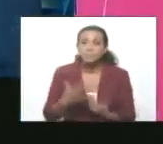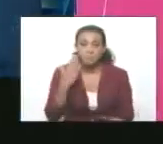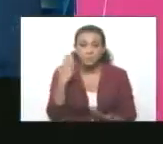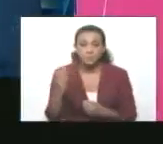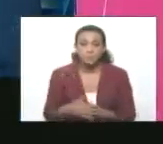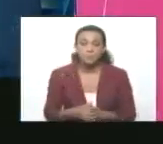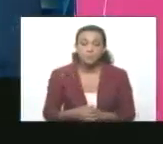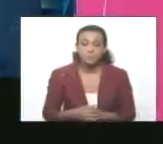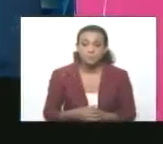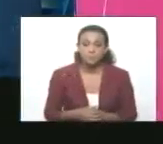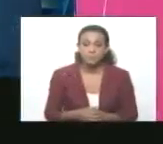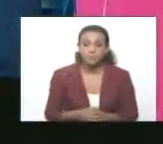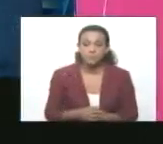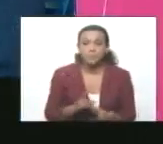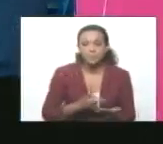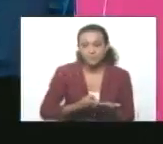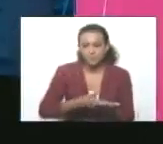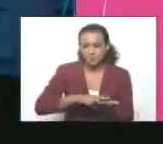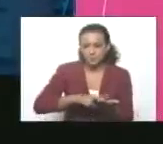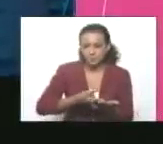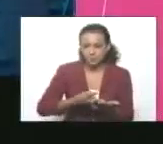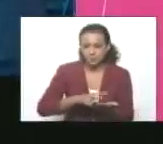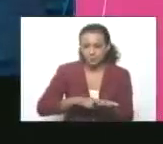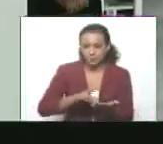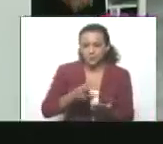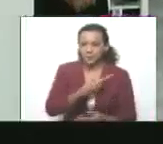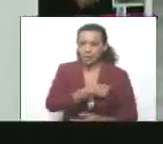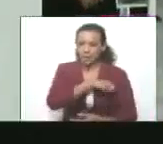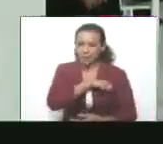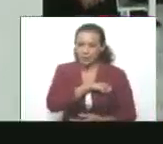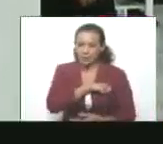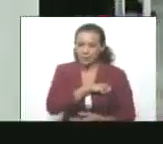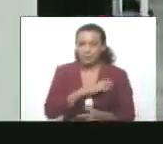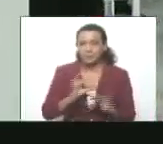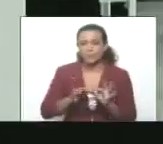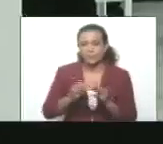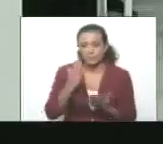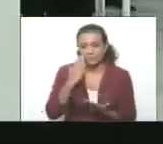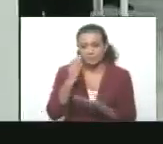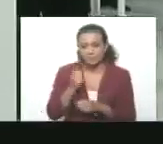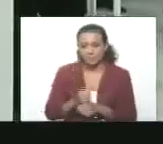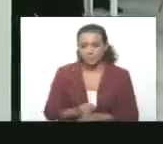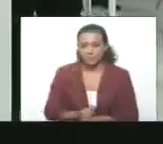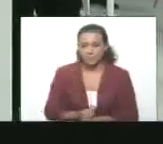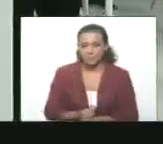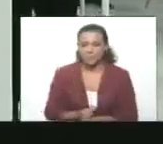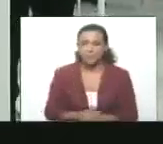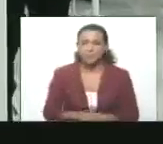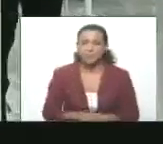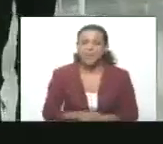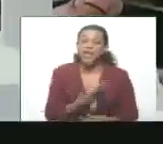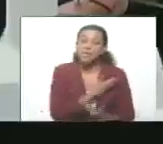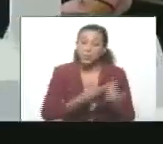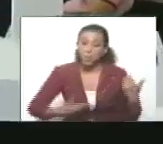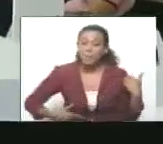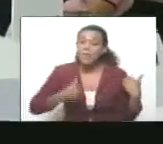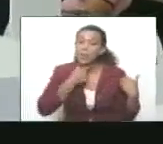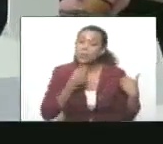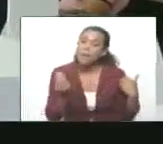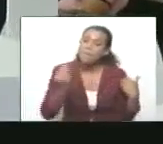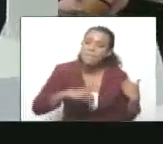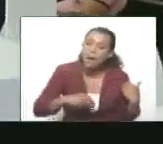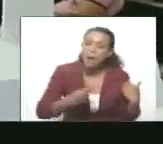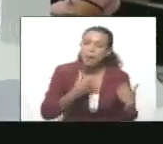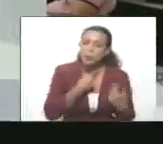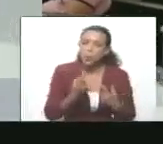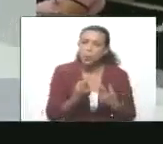Bu fuar esnasında 5 yatırım sözleşmesi anlaşması yapıldı. Señor presidente, me gustaría añadir también